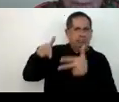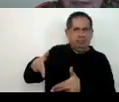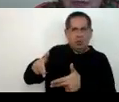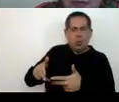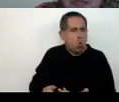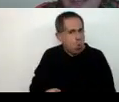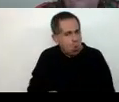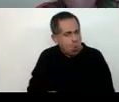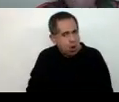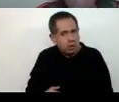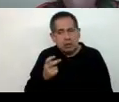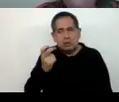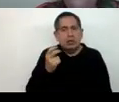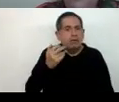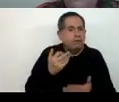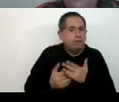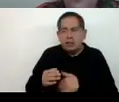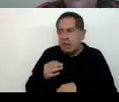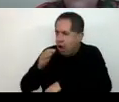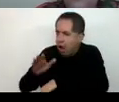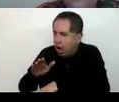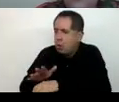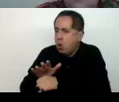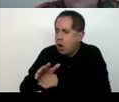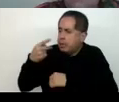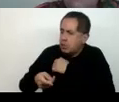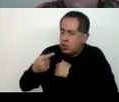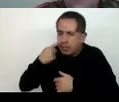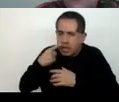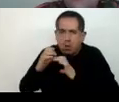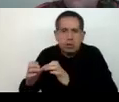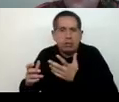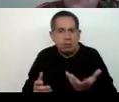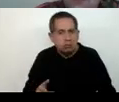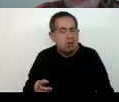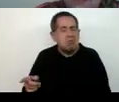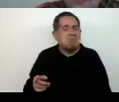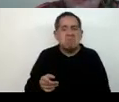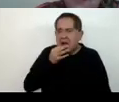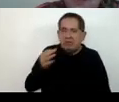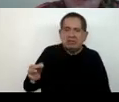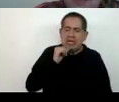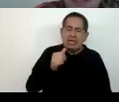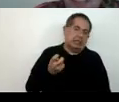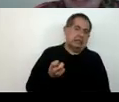obviamente pues no se les informa sobre los riesgos que va a tener este procedimiento.